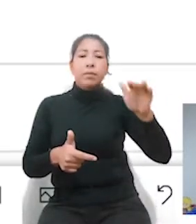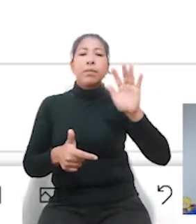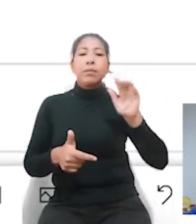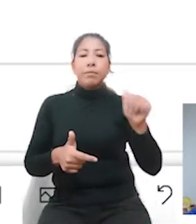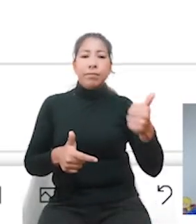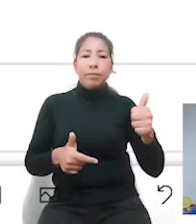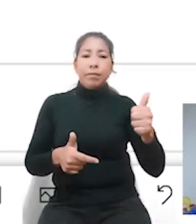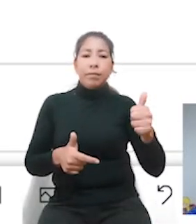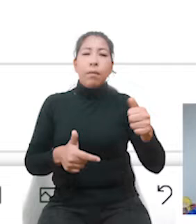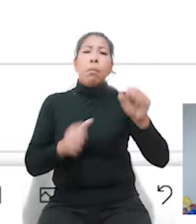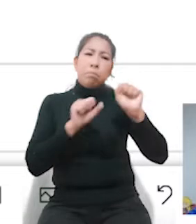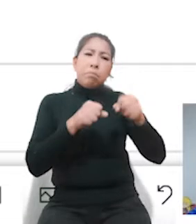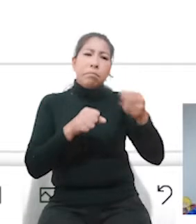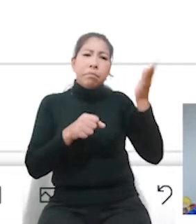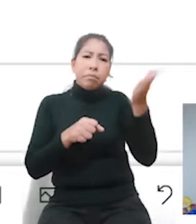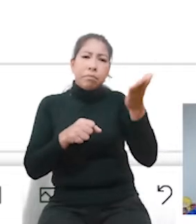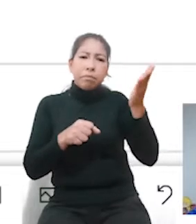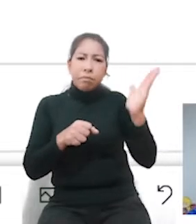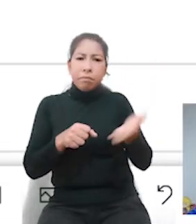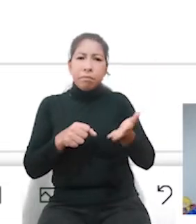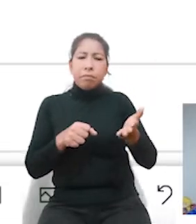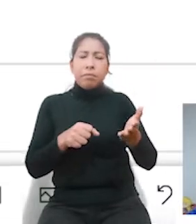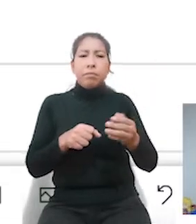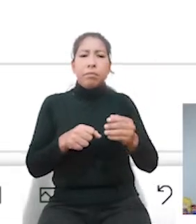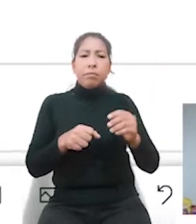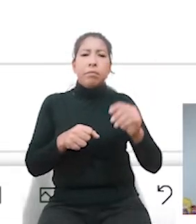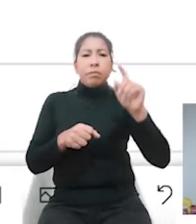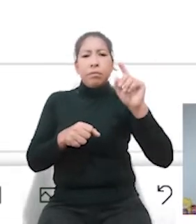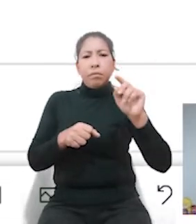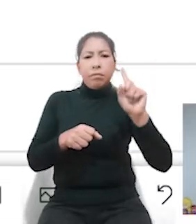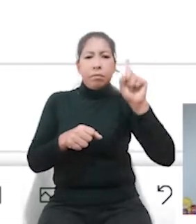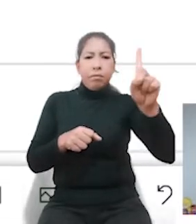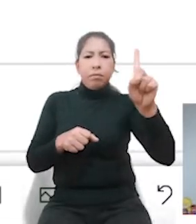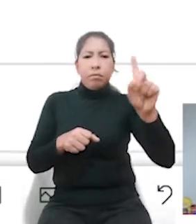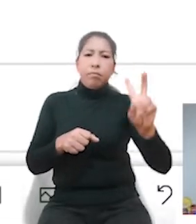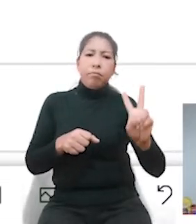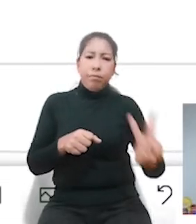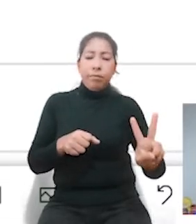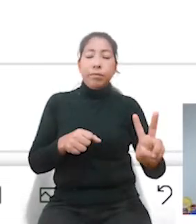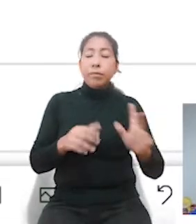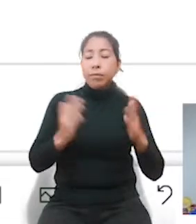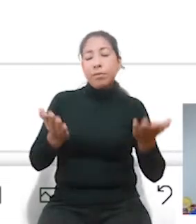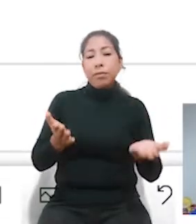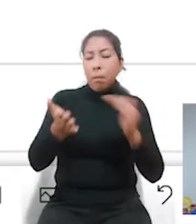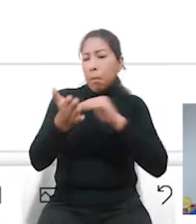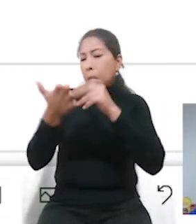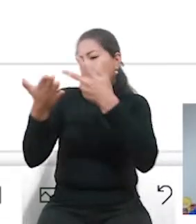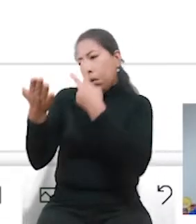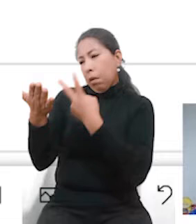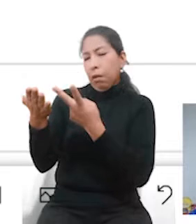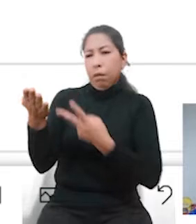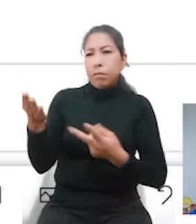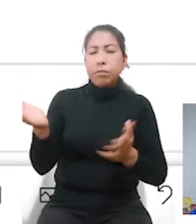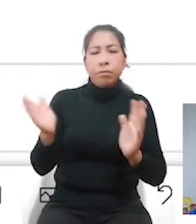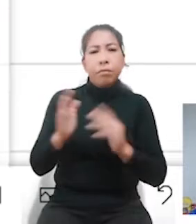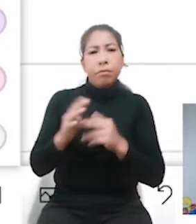décimos que podemos simplificar, la quinta 1 y la quinta 2, es decir, que nos queda 1/2. Nuevamente identificamos